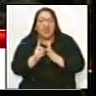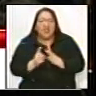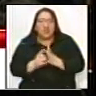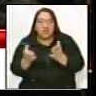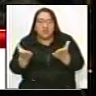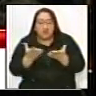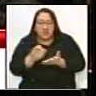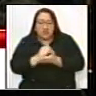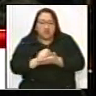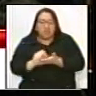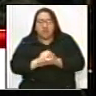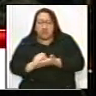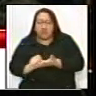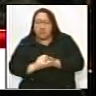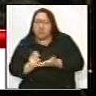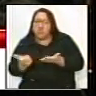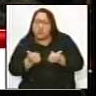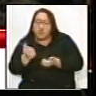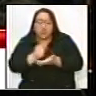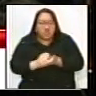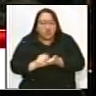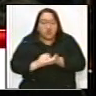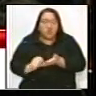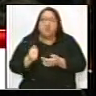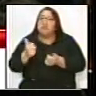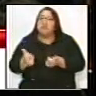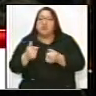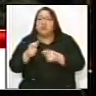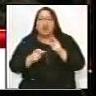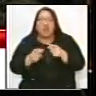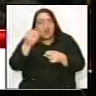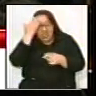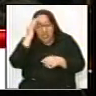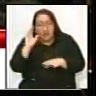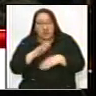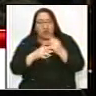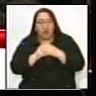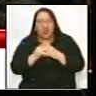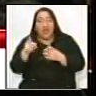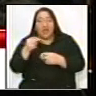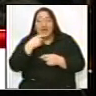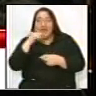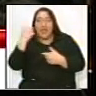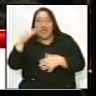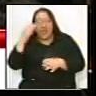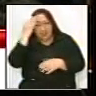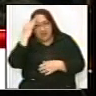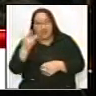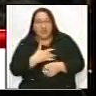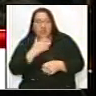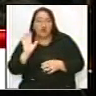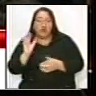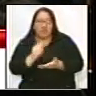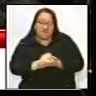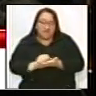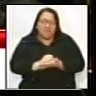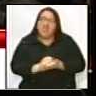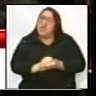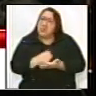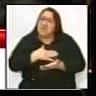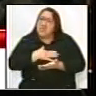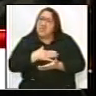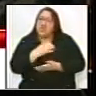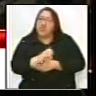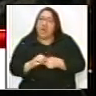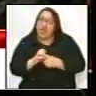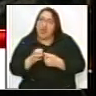los identifican y los datos de los casos que ustedes tienen. Entonces ella ya los siente como suyos. Ella dice,